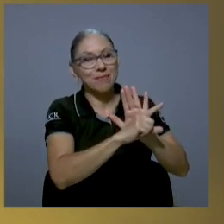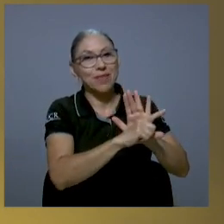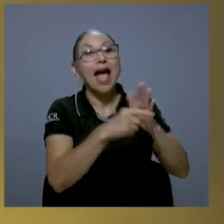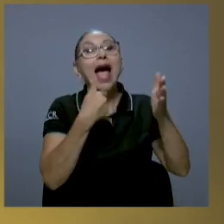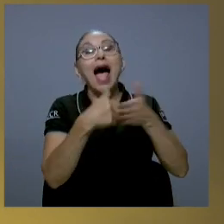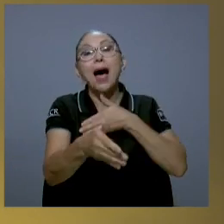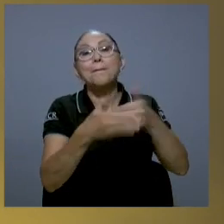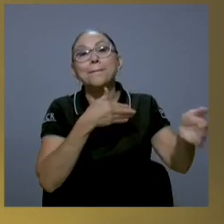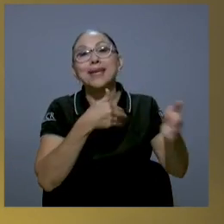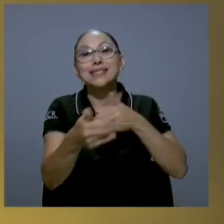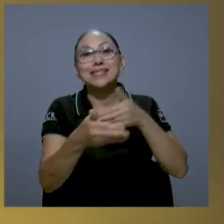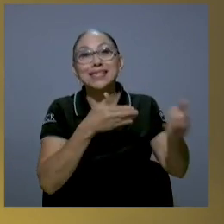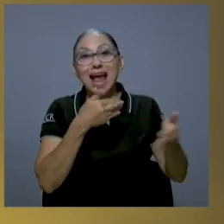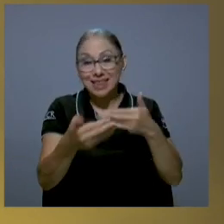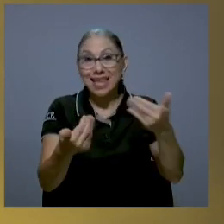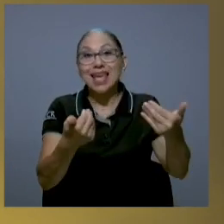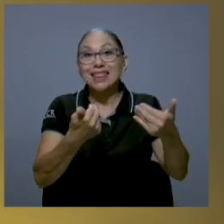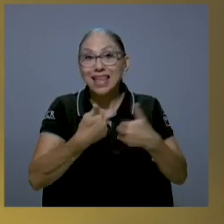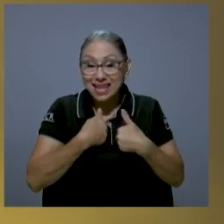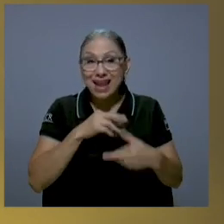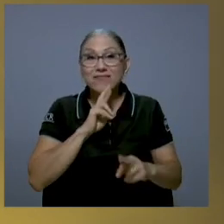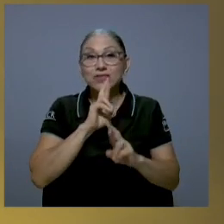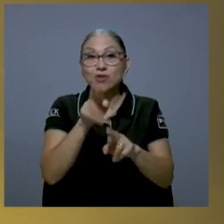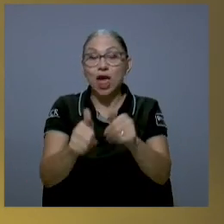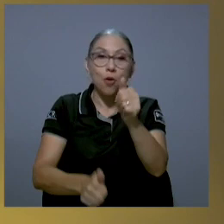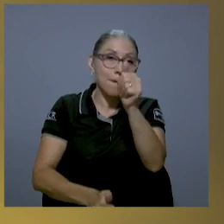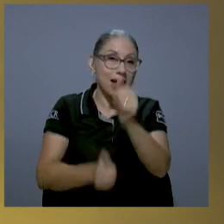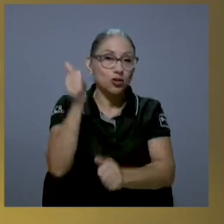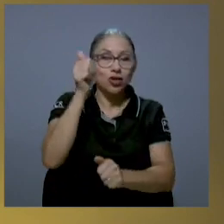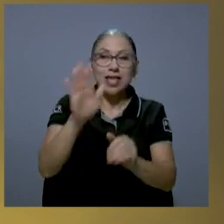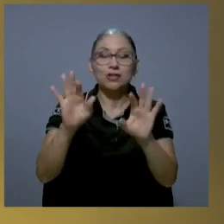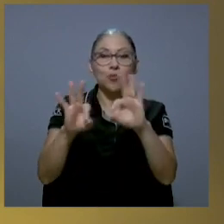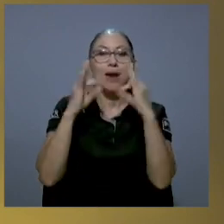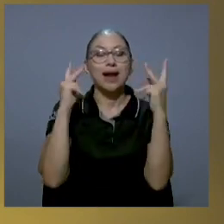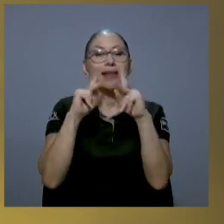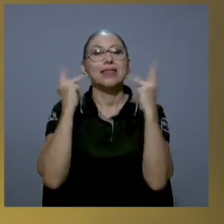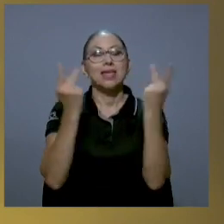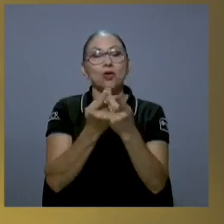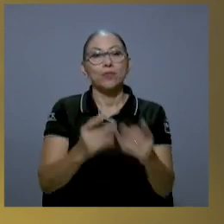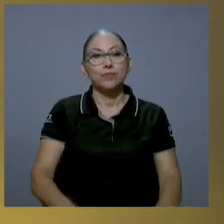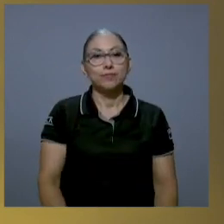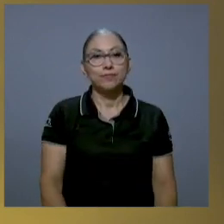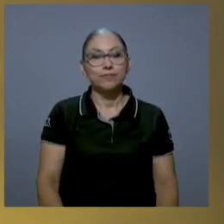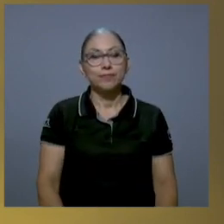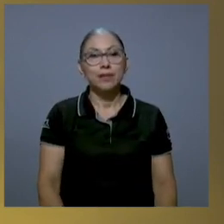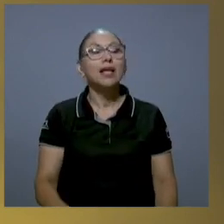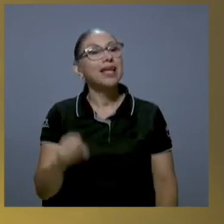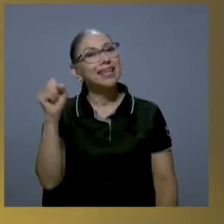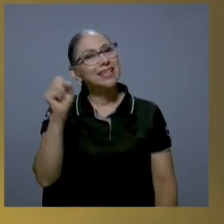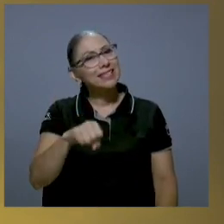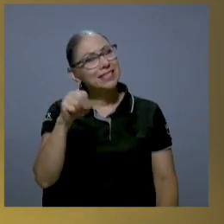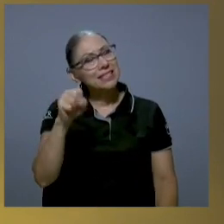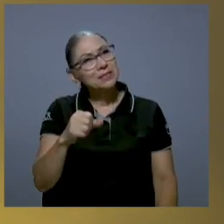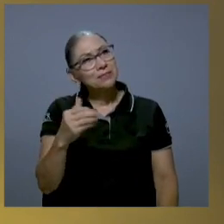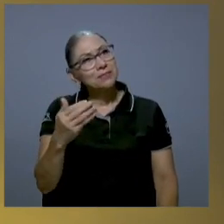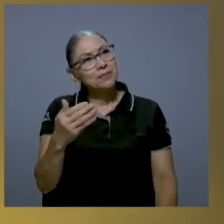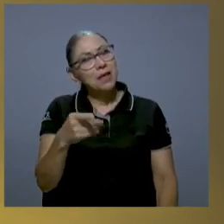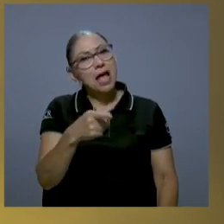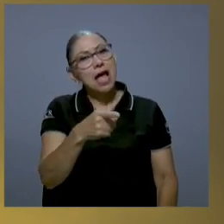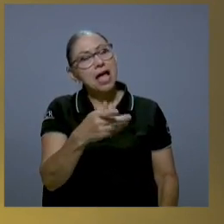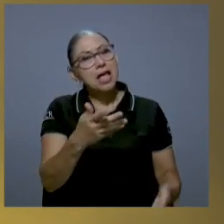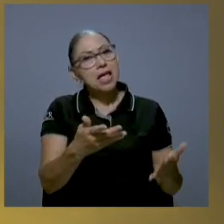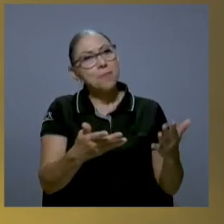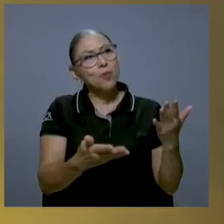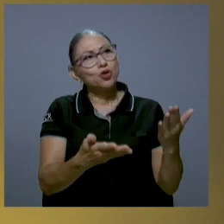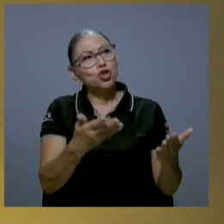que tenía una lujosa mayoría de su partido. Sí, ahí posiblemente no voy a